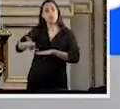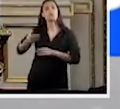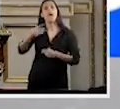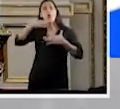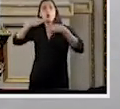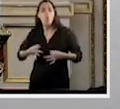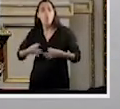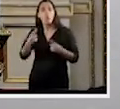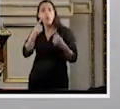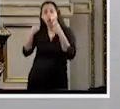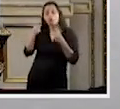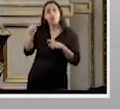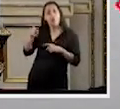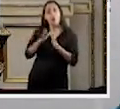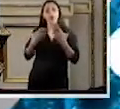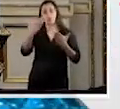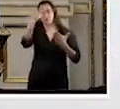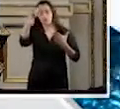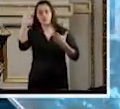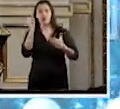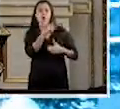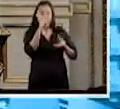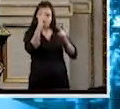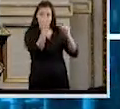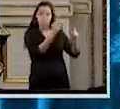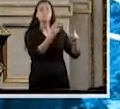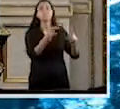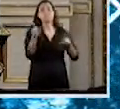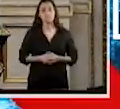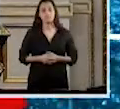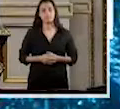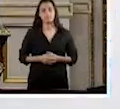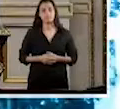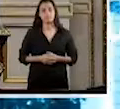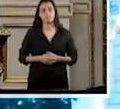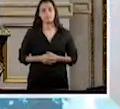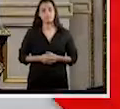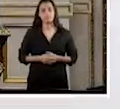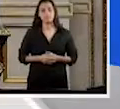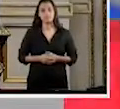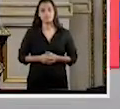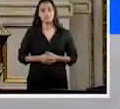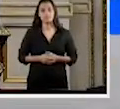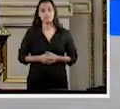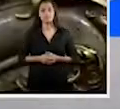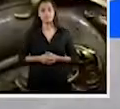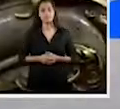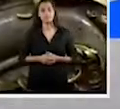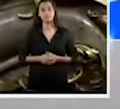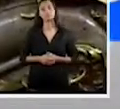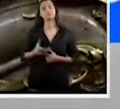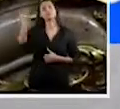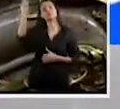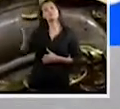precios entonces se complica es todo un tema que termina siempre impactando en el consumidor que no tiene